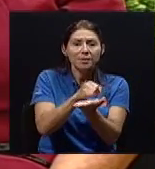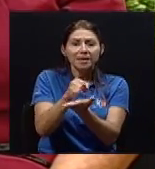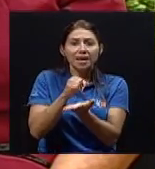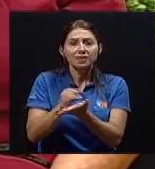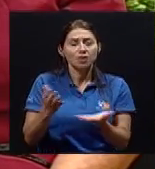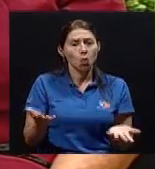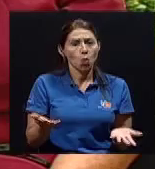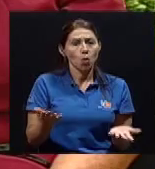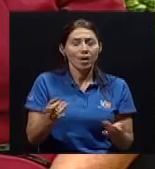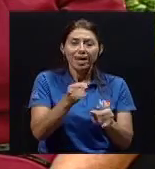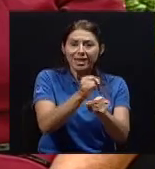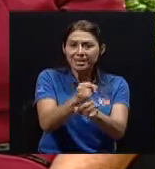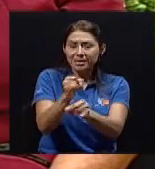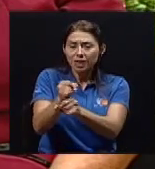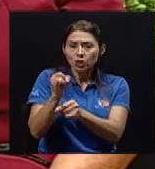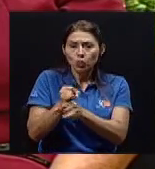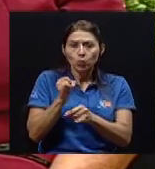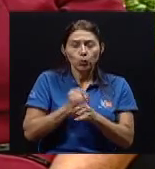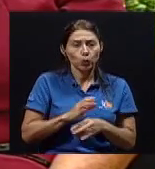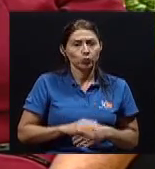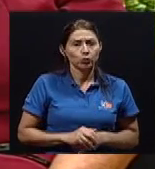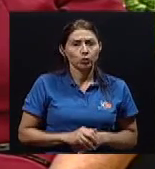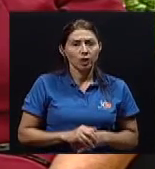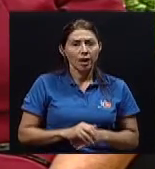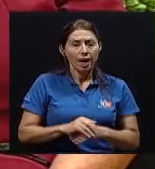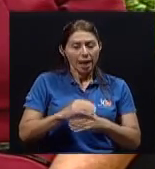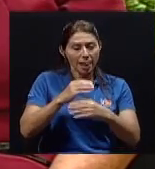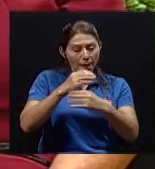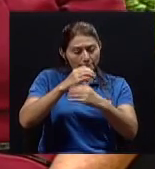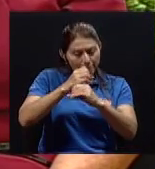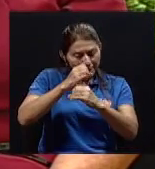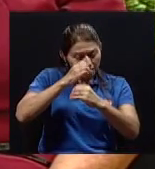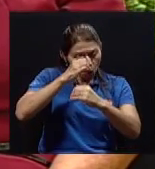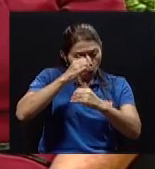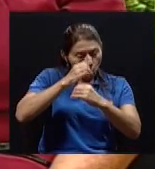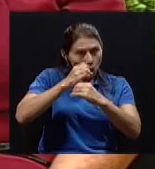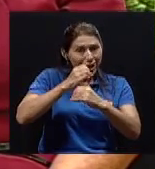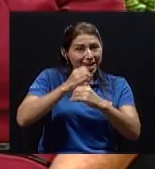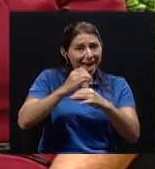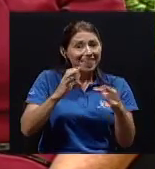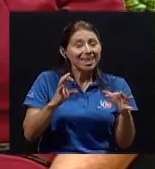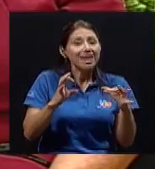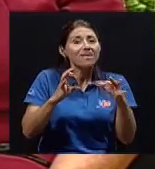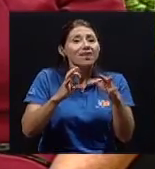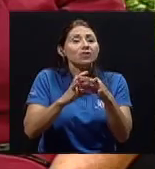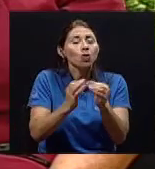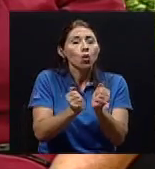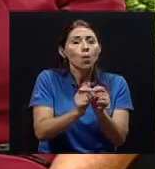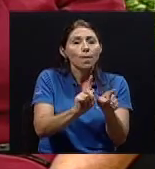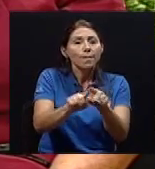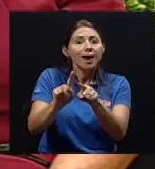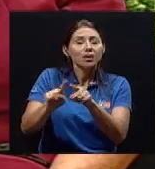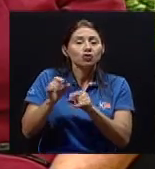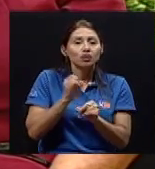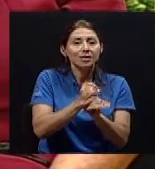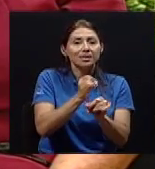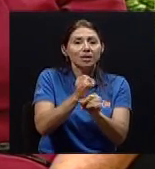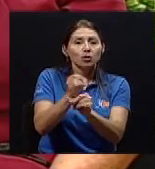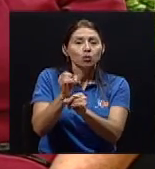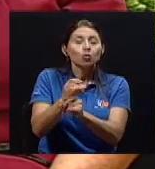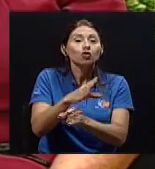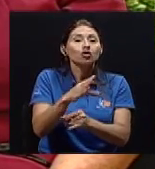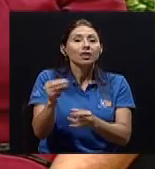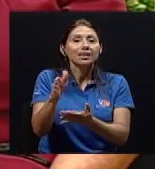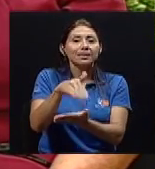En microbiología tiene relación estrecha con varios institutos y centros de investigación.